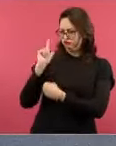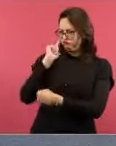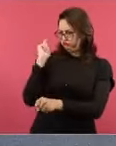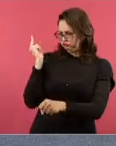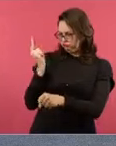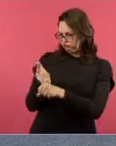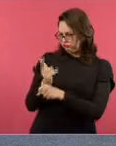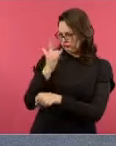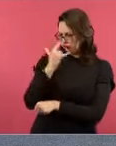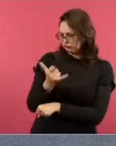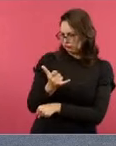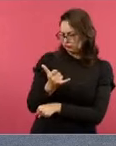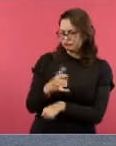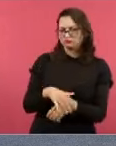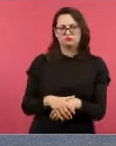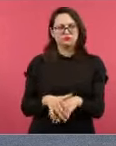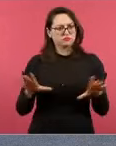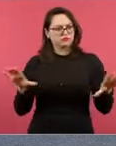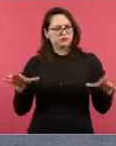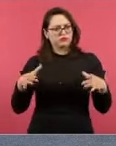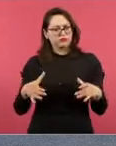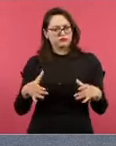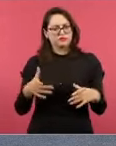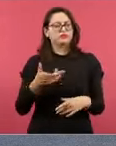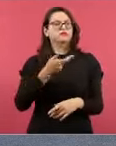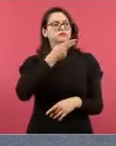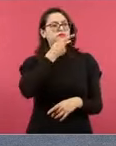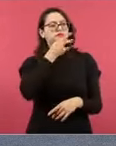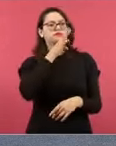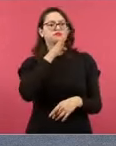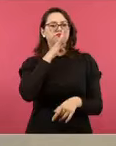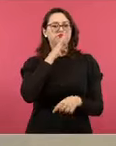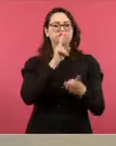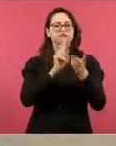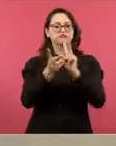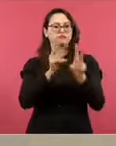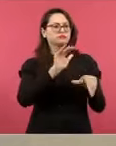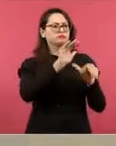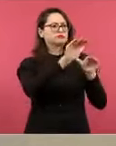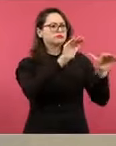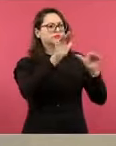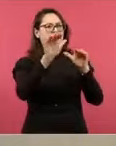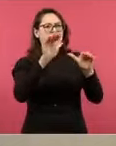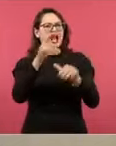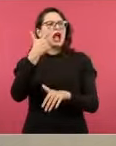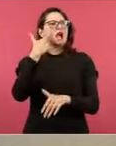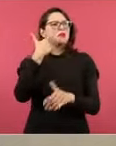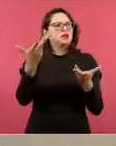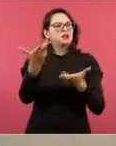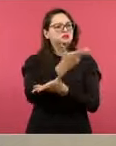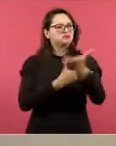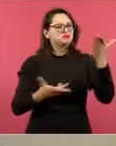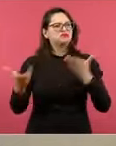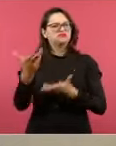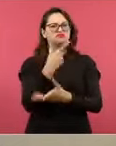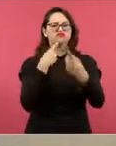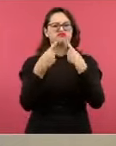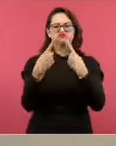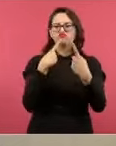comunidad, a papás y a mamás a que dialoguen, a que aprendamos a escuchar al otro y